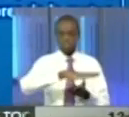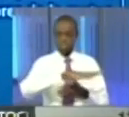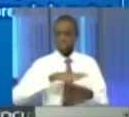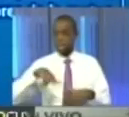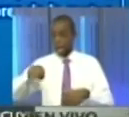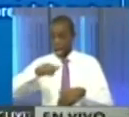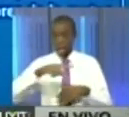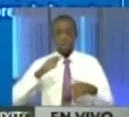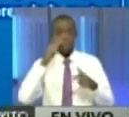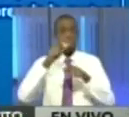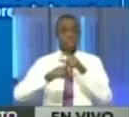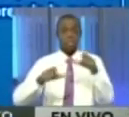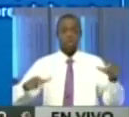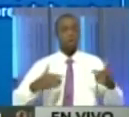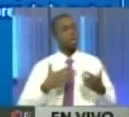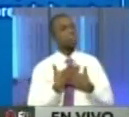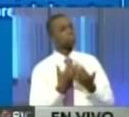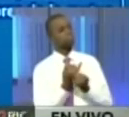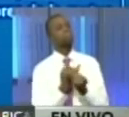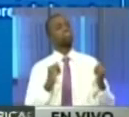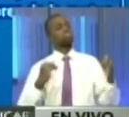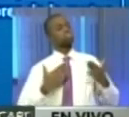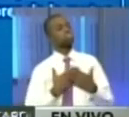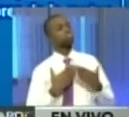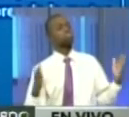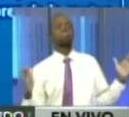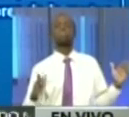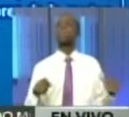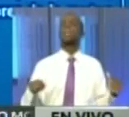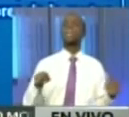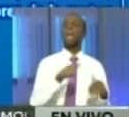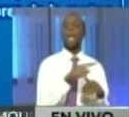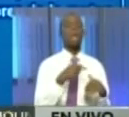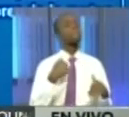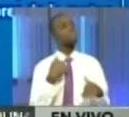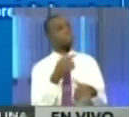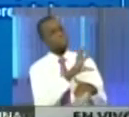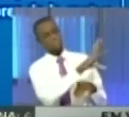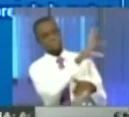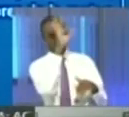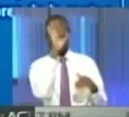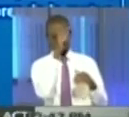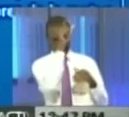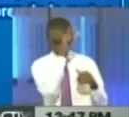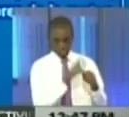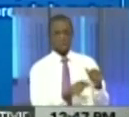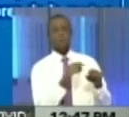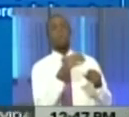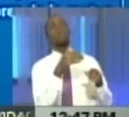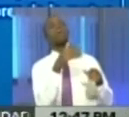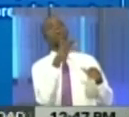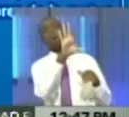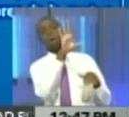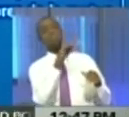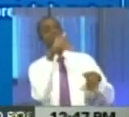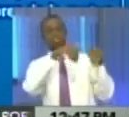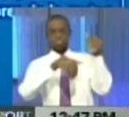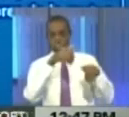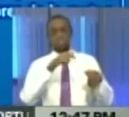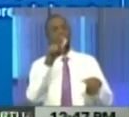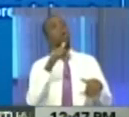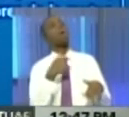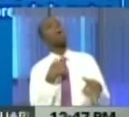de su soberanía en lo político, la elección de cargos públicos, el referendo, la consulta popular,